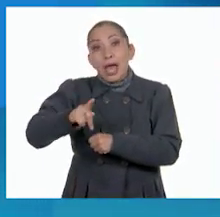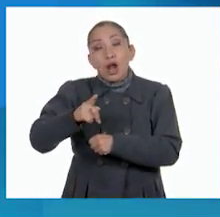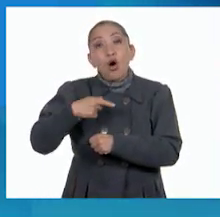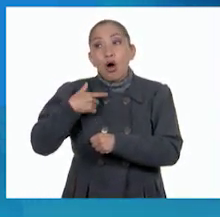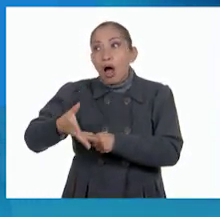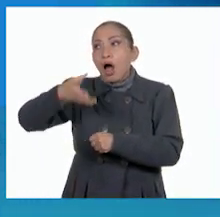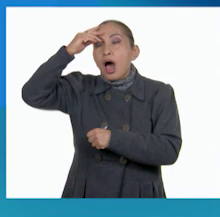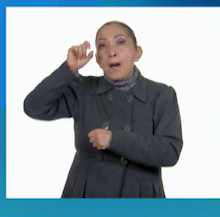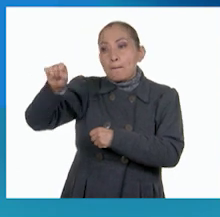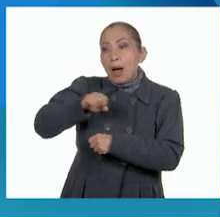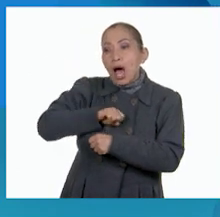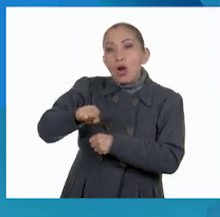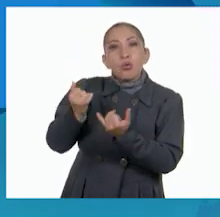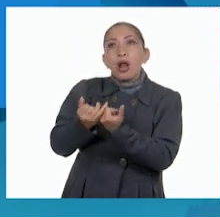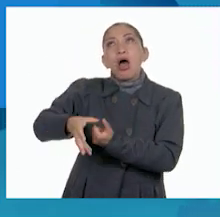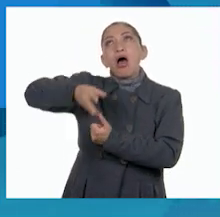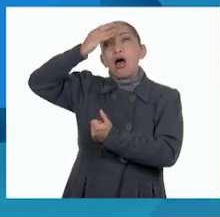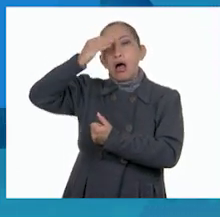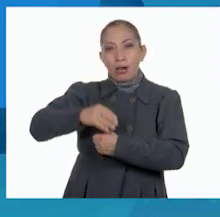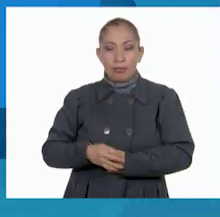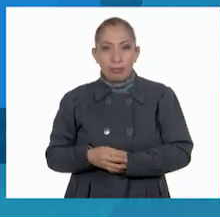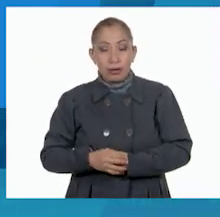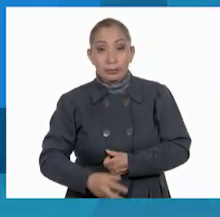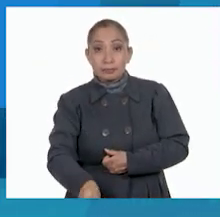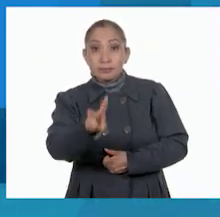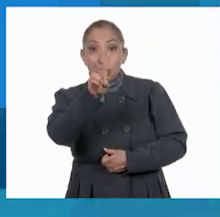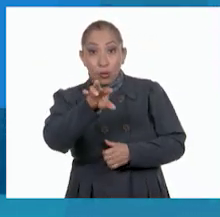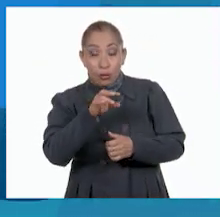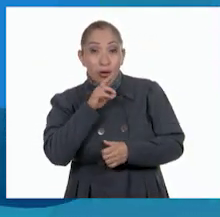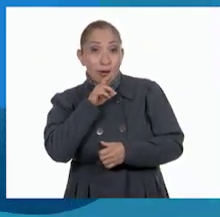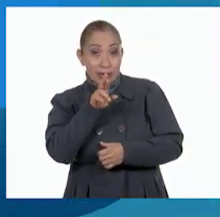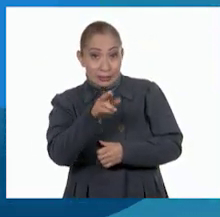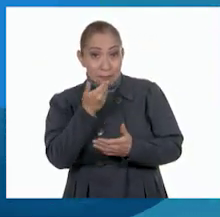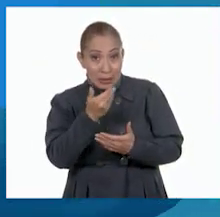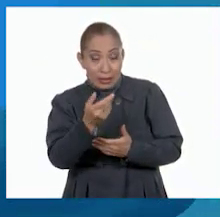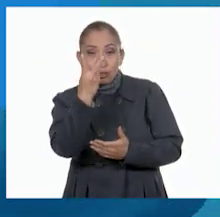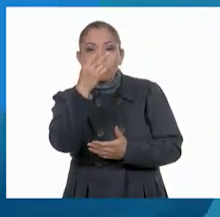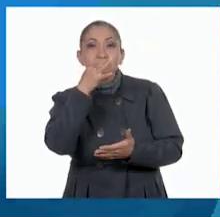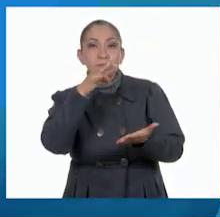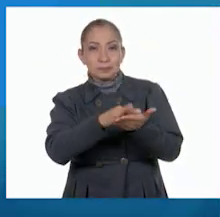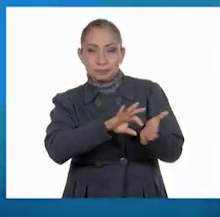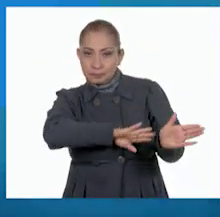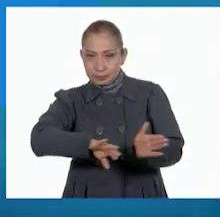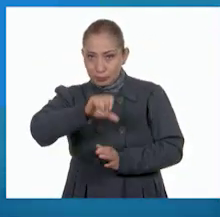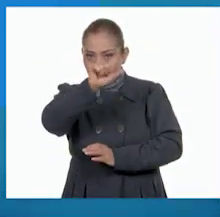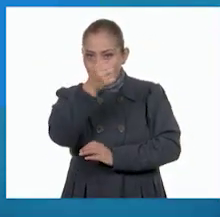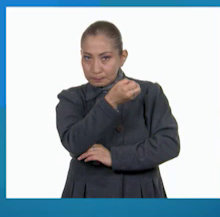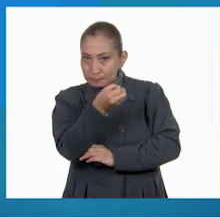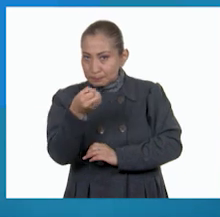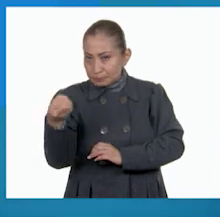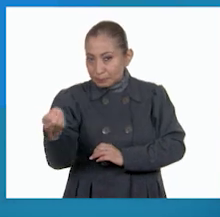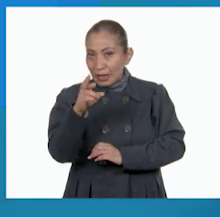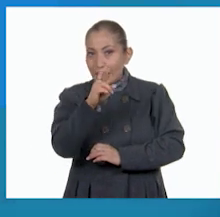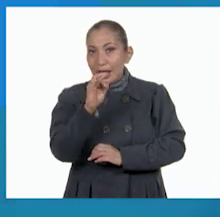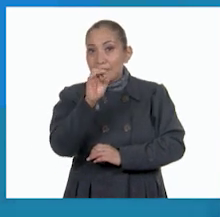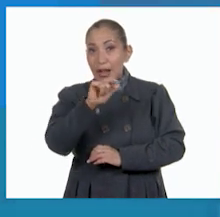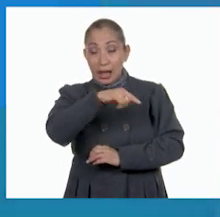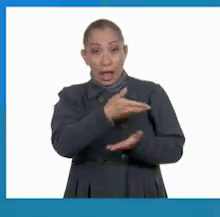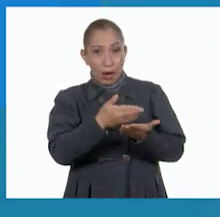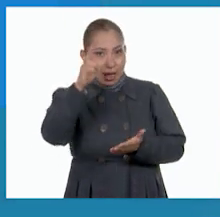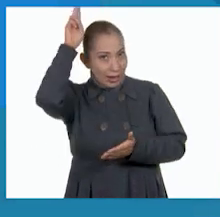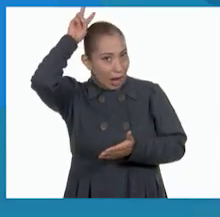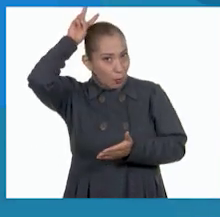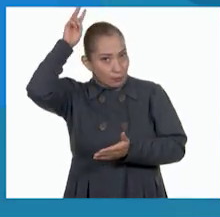ahí en casita tuvieron la respuesta correcta, tienen 2 puntos. Ahora vamos con el siguiente refrán, que está a cargo de Raulito.